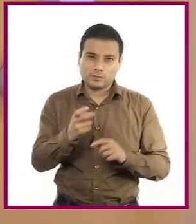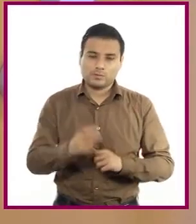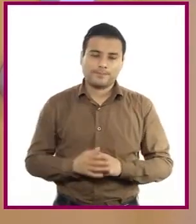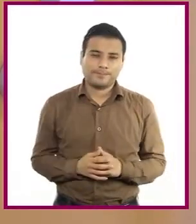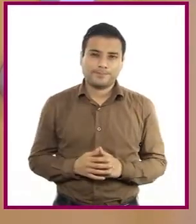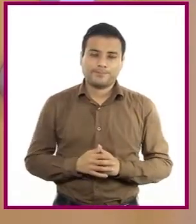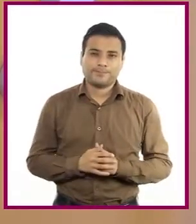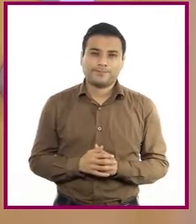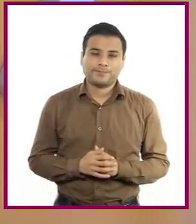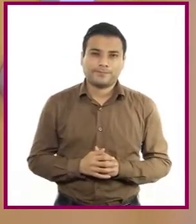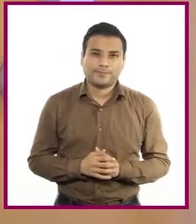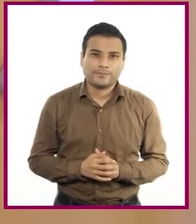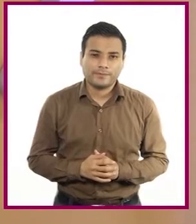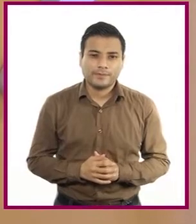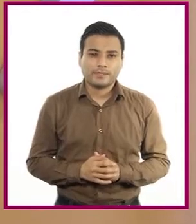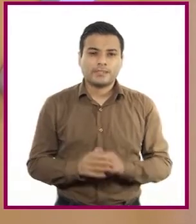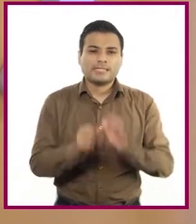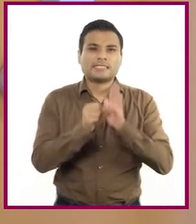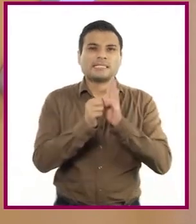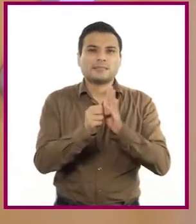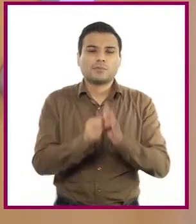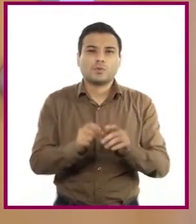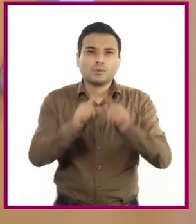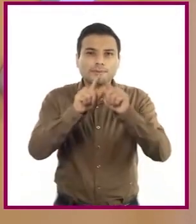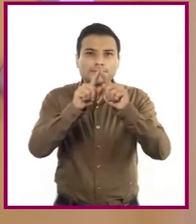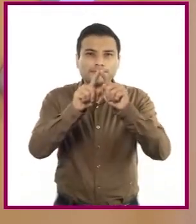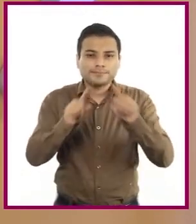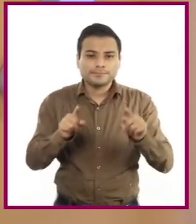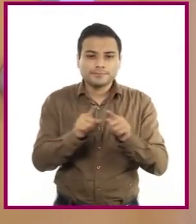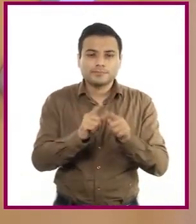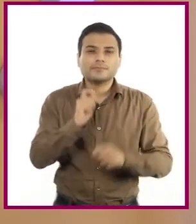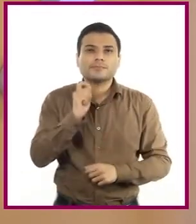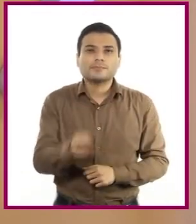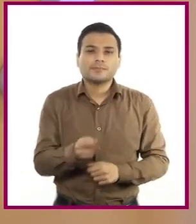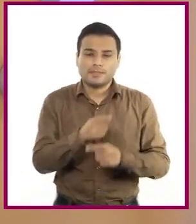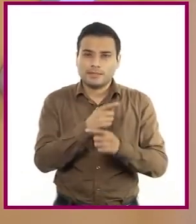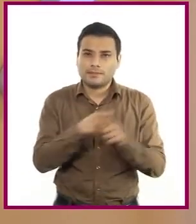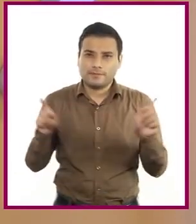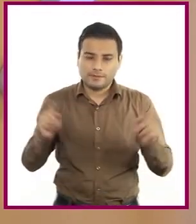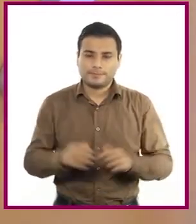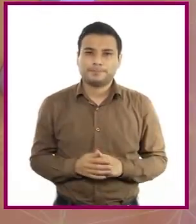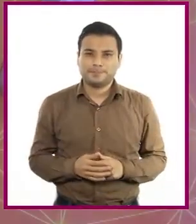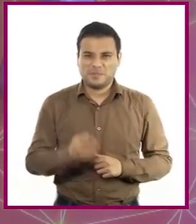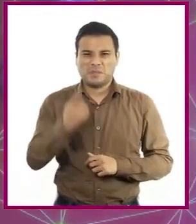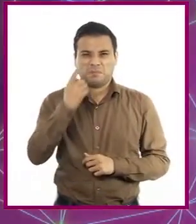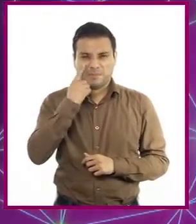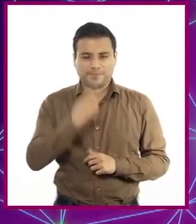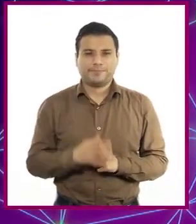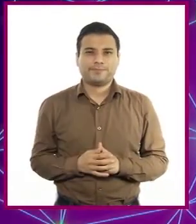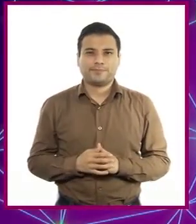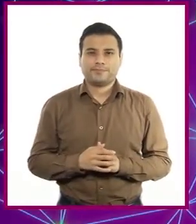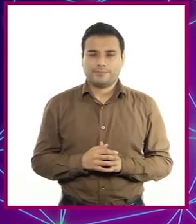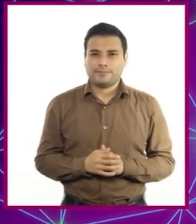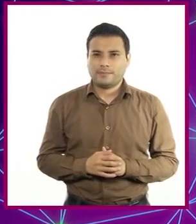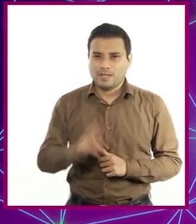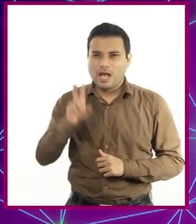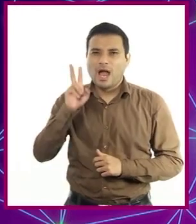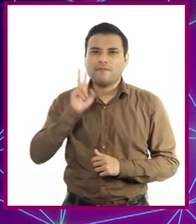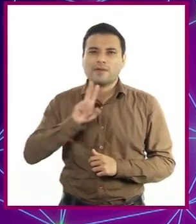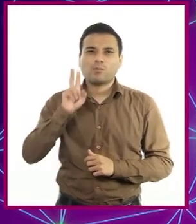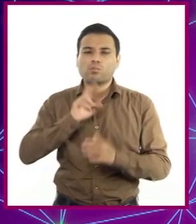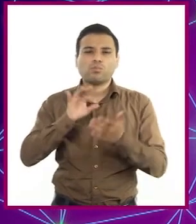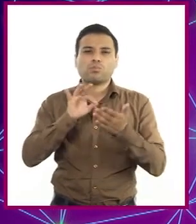coordenadas. El símbolo delta significa diferencia. Analicemos el primer par de coordenadas,